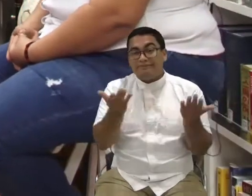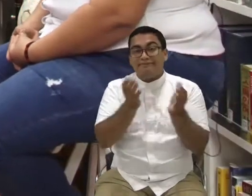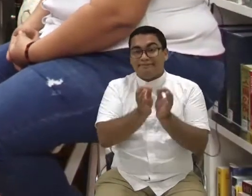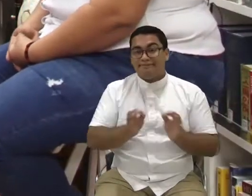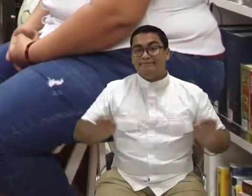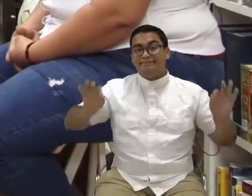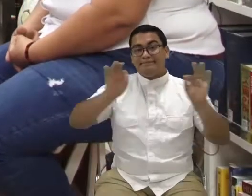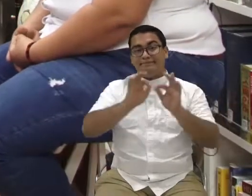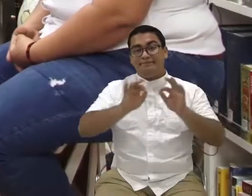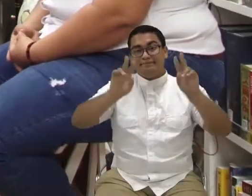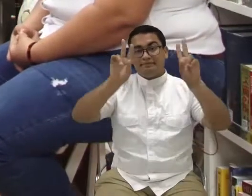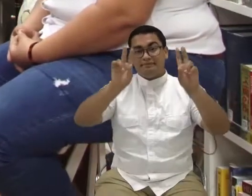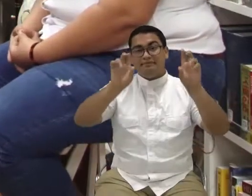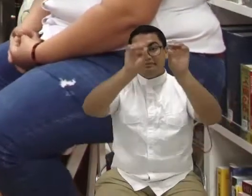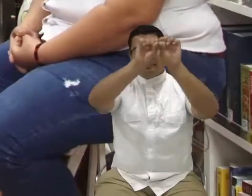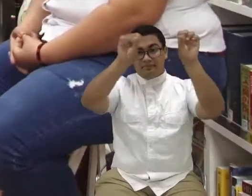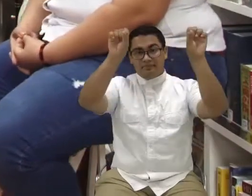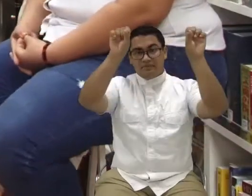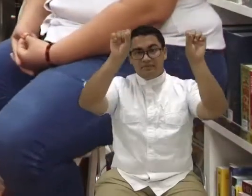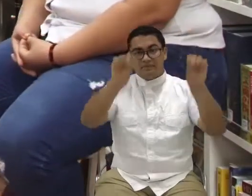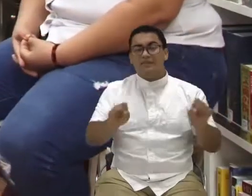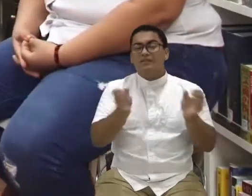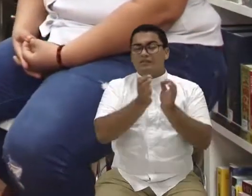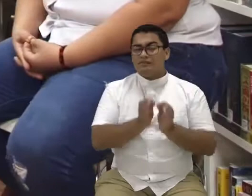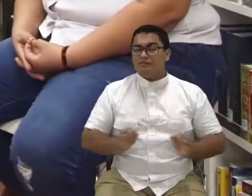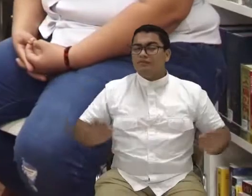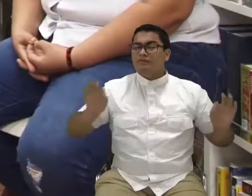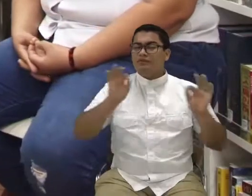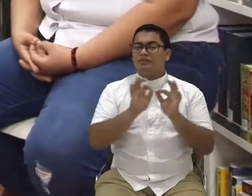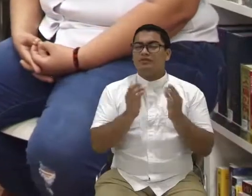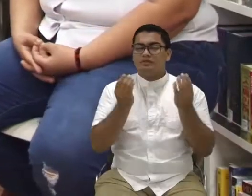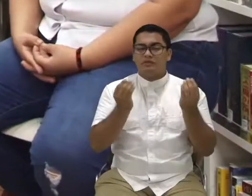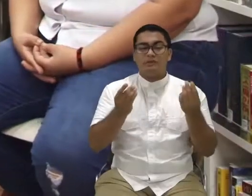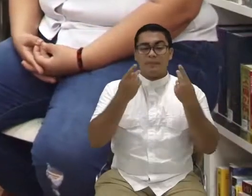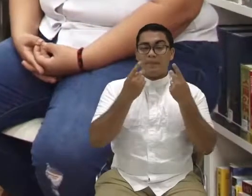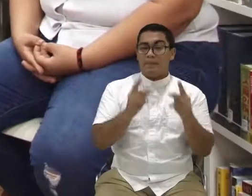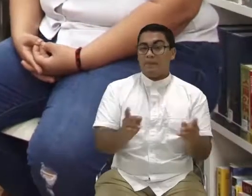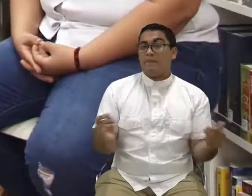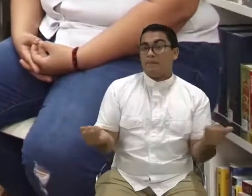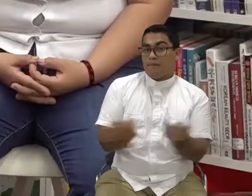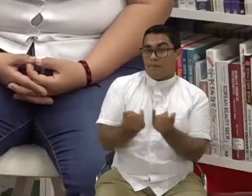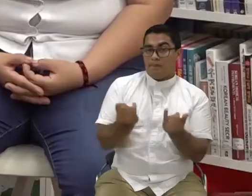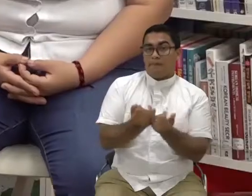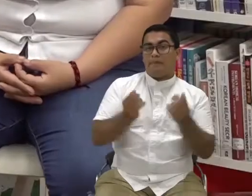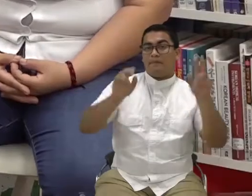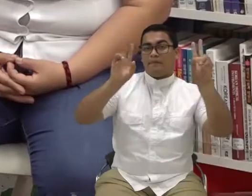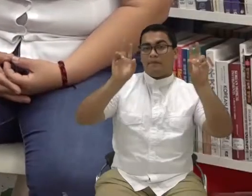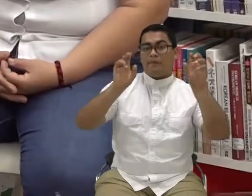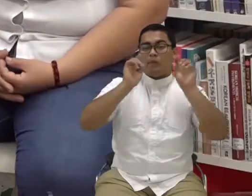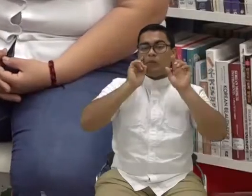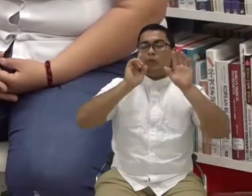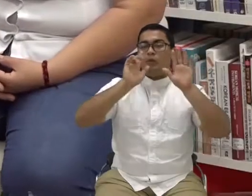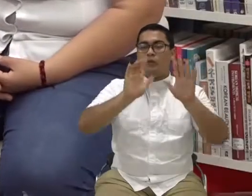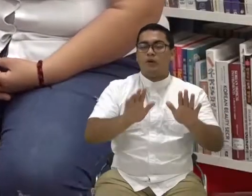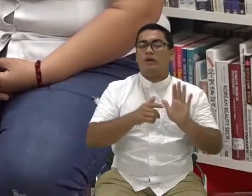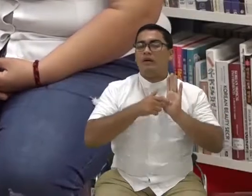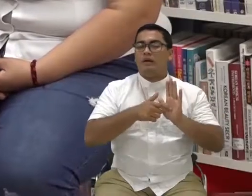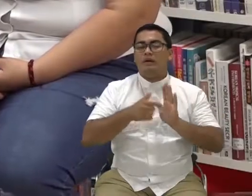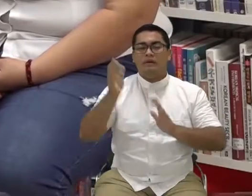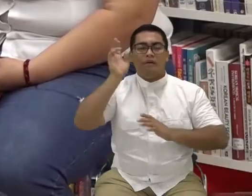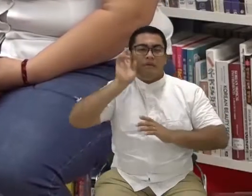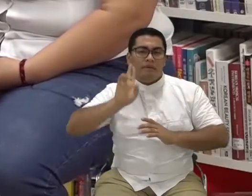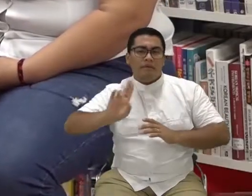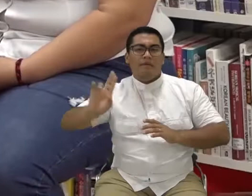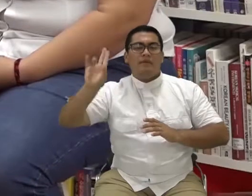de la capacitación para nosotros ha sido lo primordial. Pero también el tema de la prevención. Nosotros desde las universidades, por